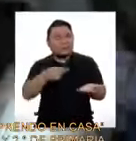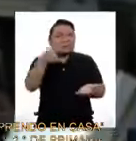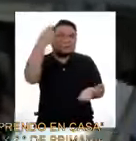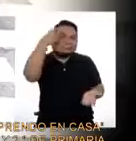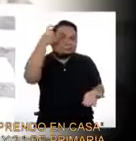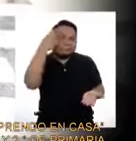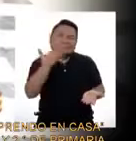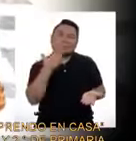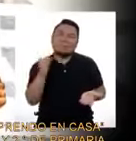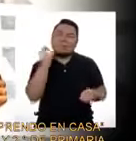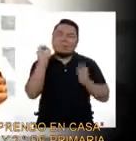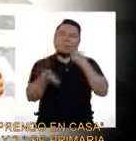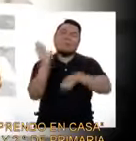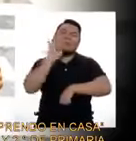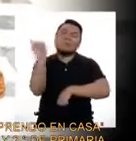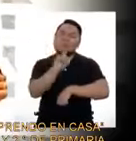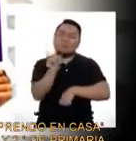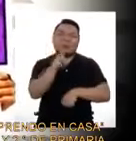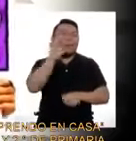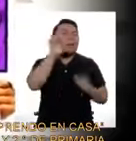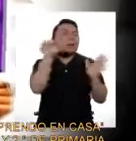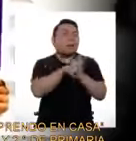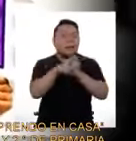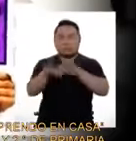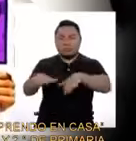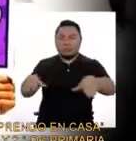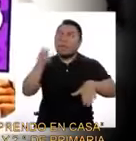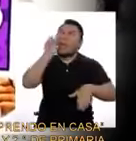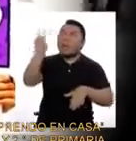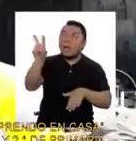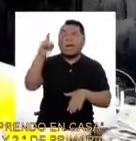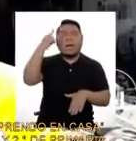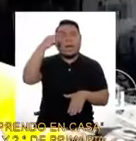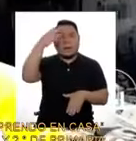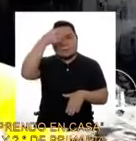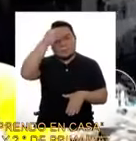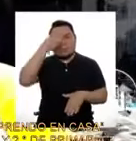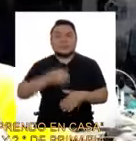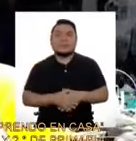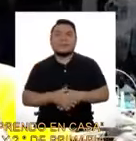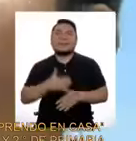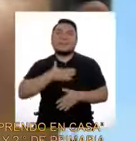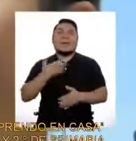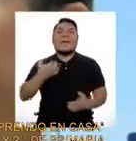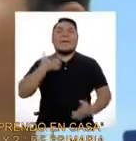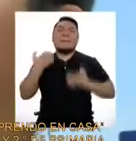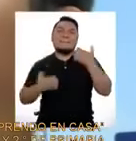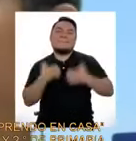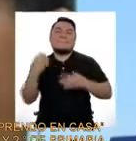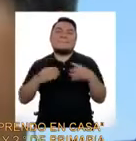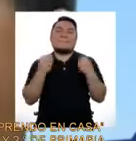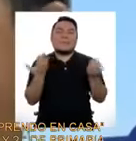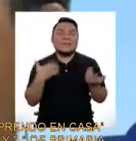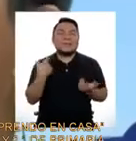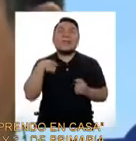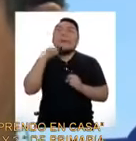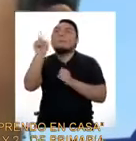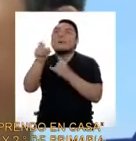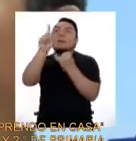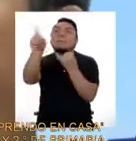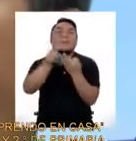conciencia y que no arrojen basura y que den ejemplo a los menores de edad, a los más niños. Me siento emocionada porque estoy cazando mi aventura y es